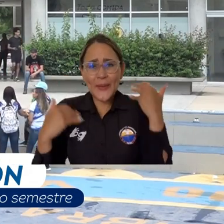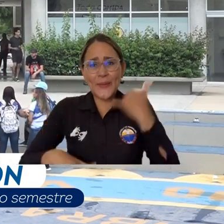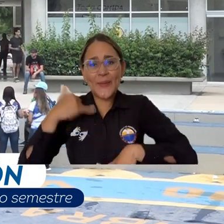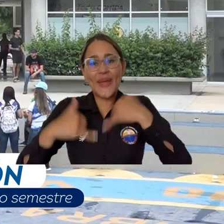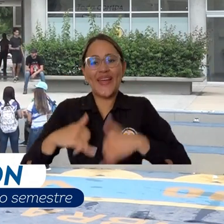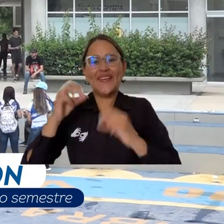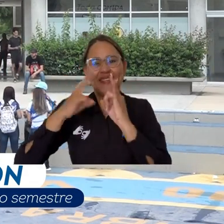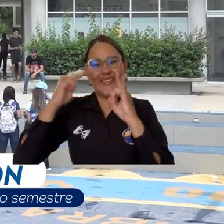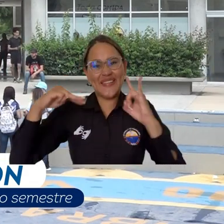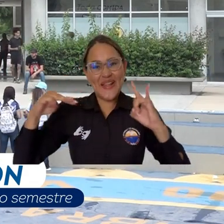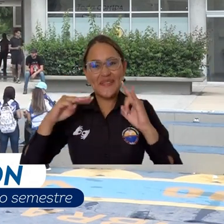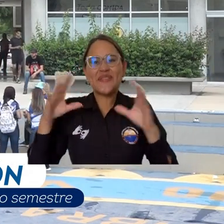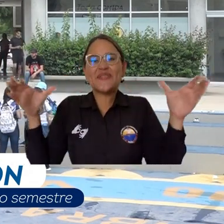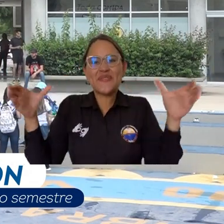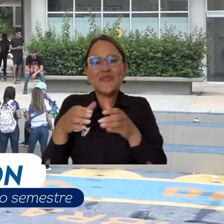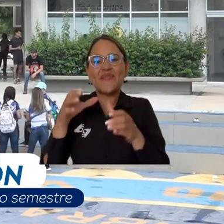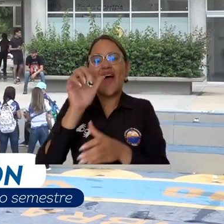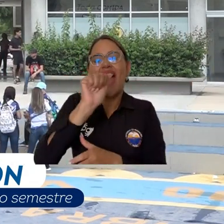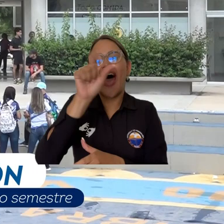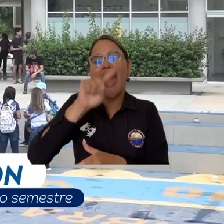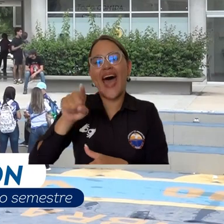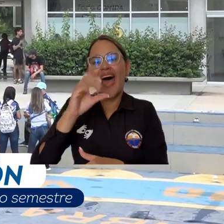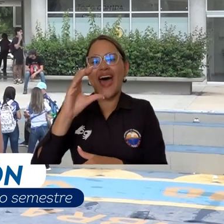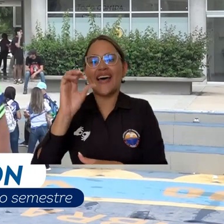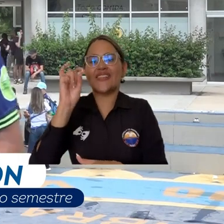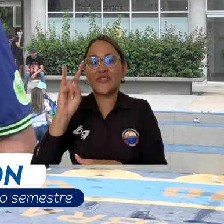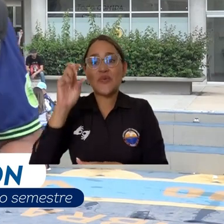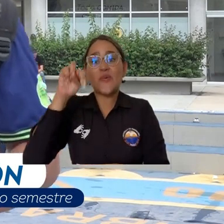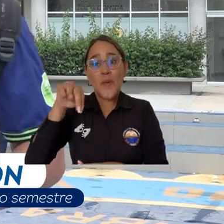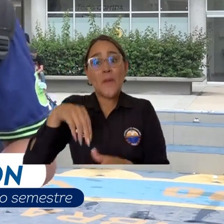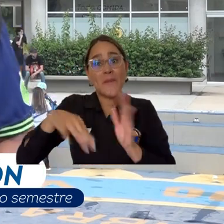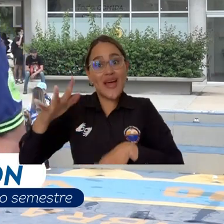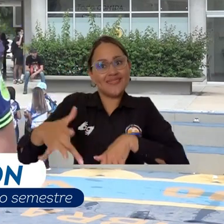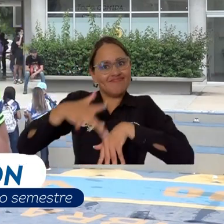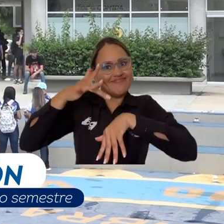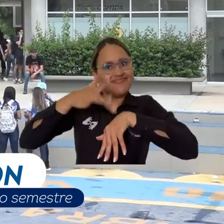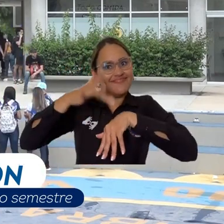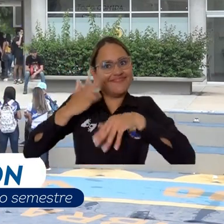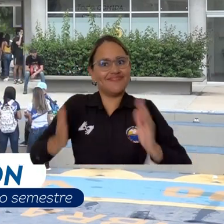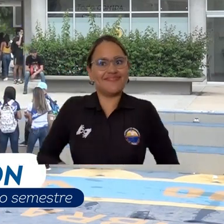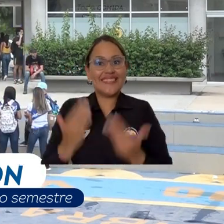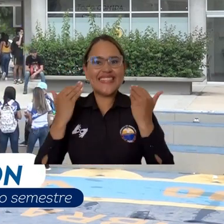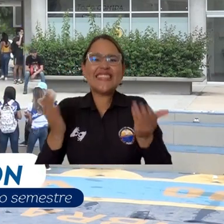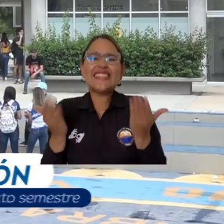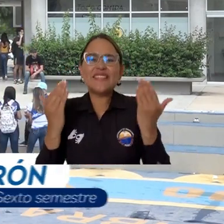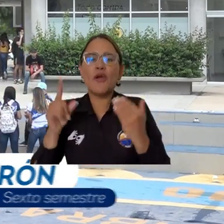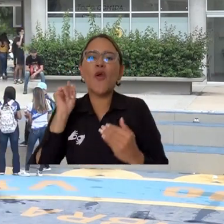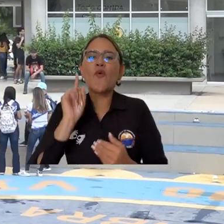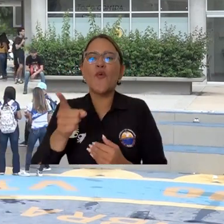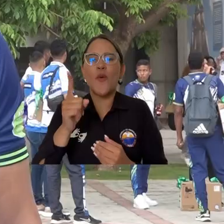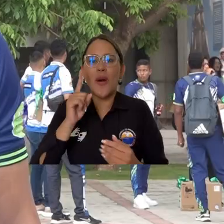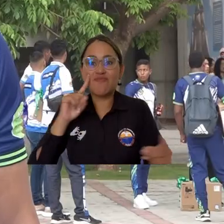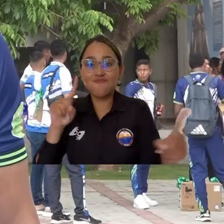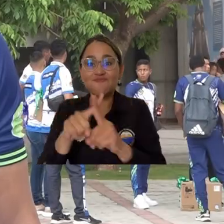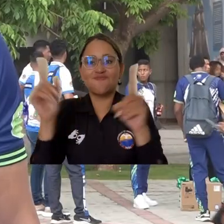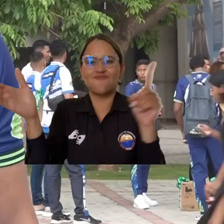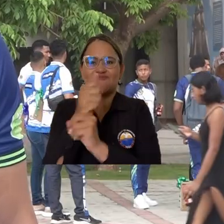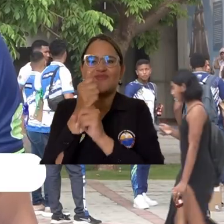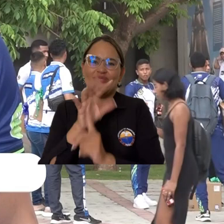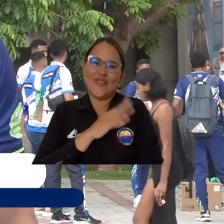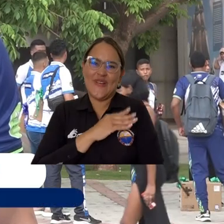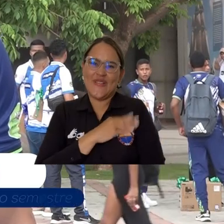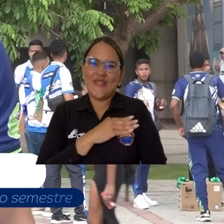los ASCUN, con estos incentivos que nos están dando a cada uno de los deportistas por los resultados presentados. Yo creo que eso